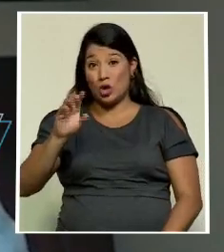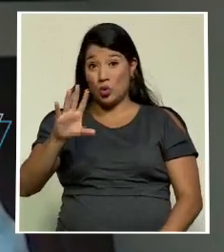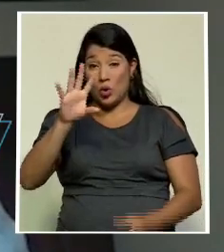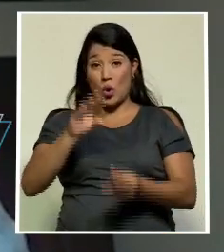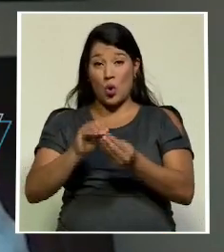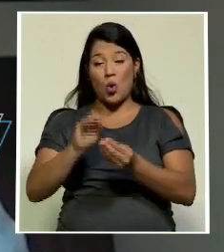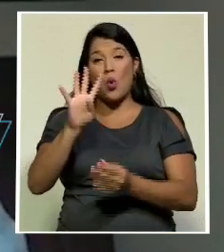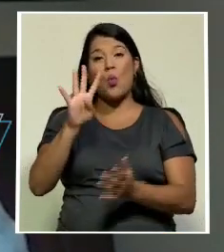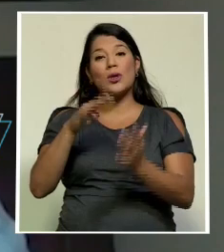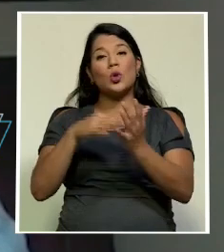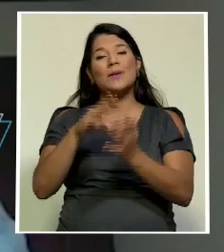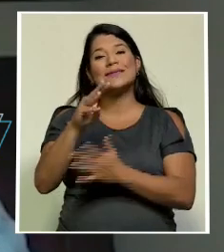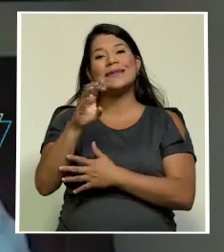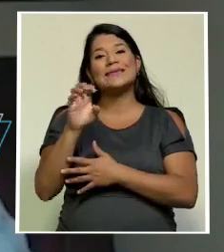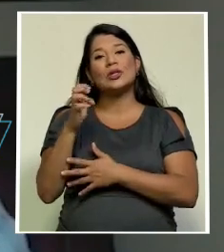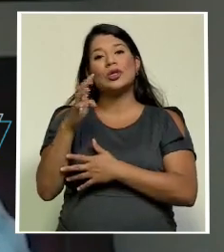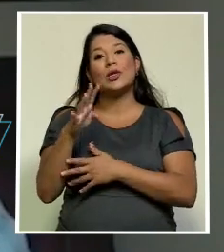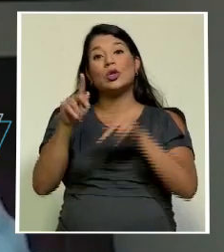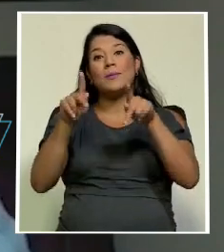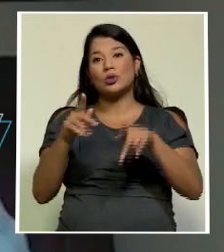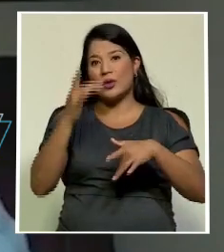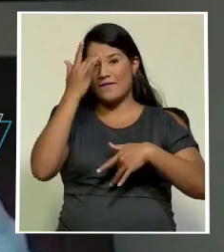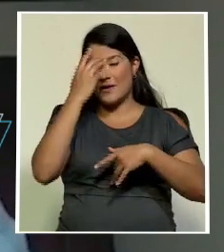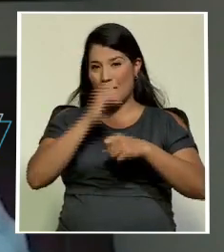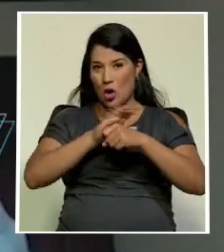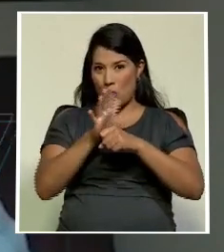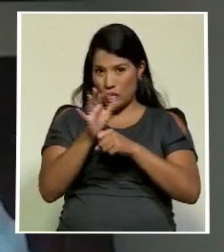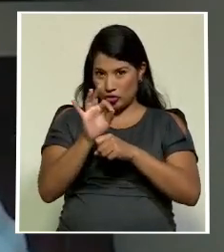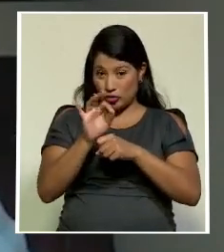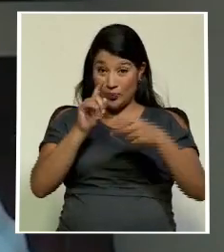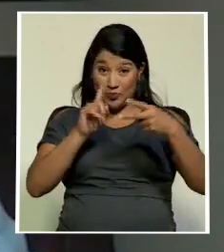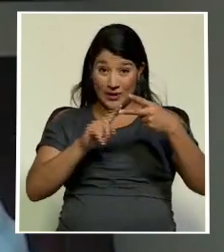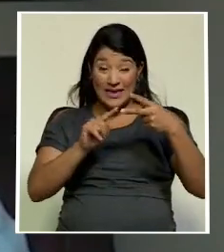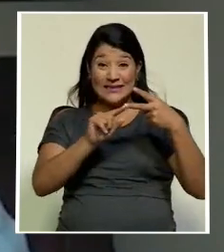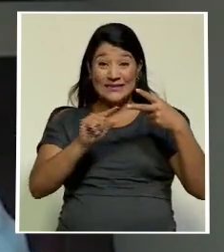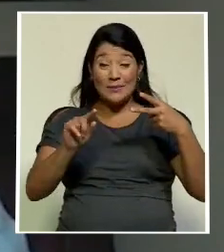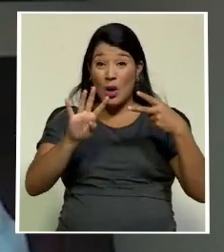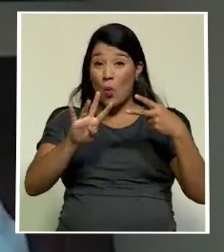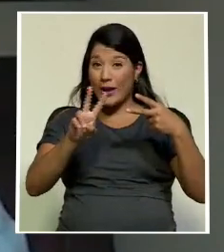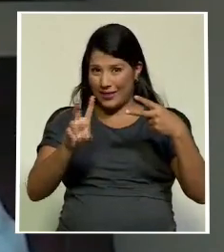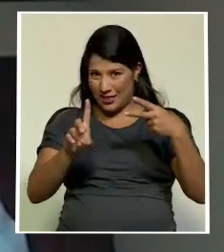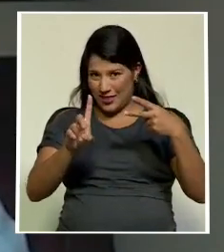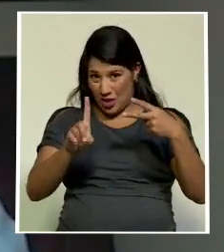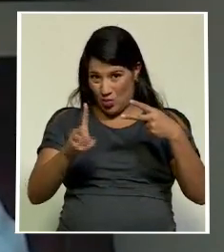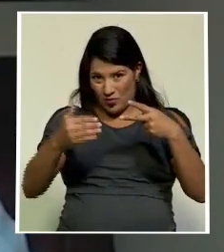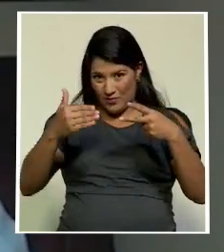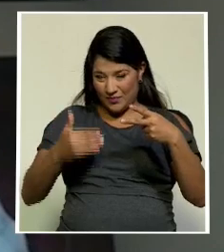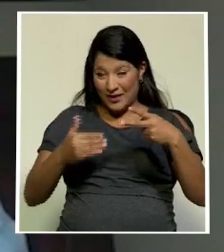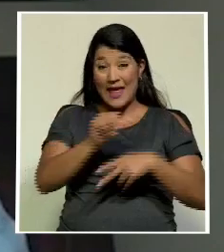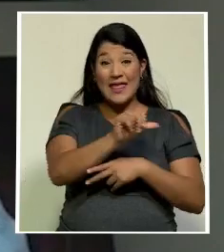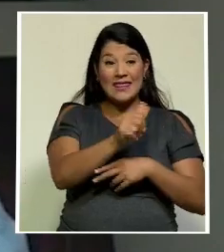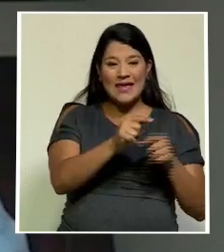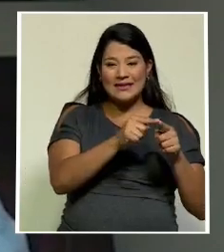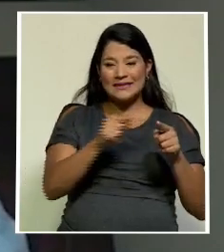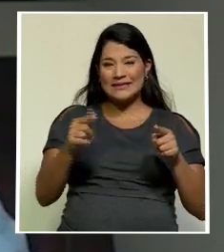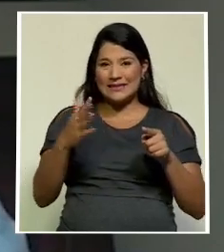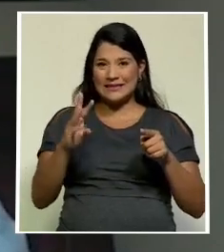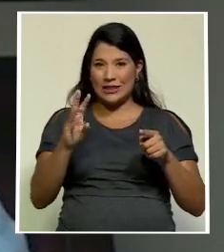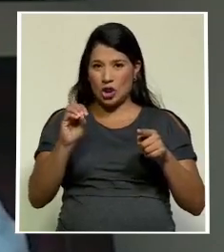4.614 casos de COVID-19, mientras que la semana 41, que abarcó del 10 al 16 de octubre,